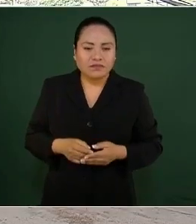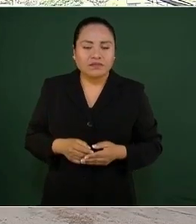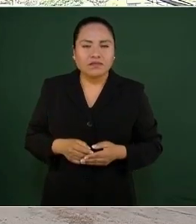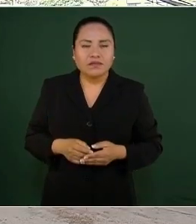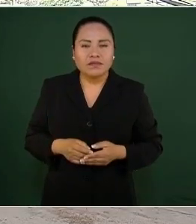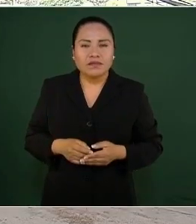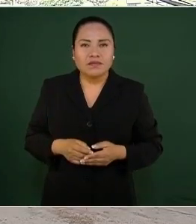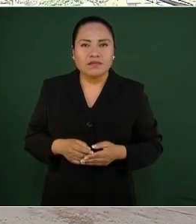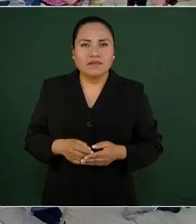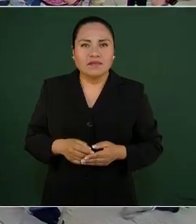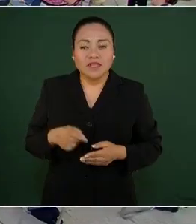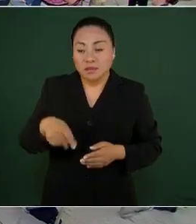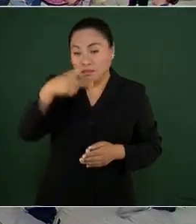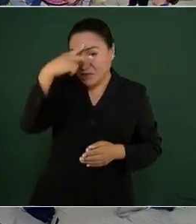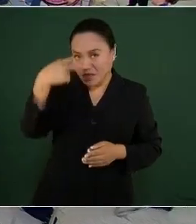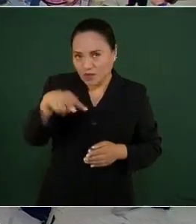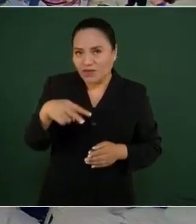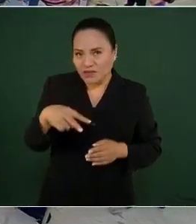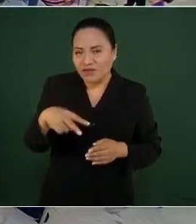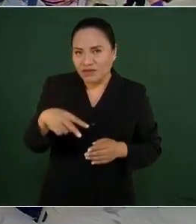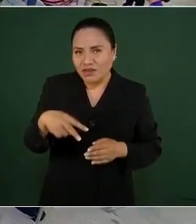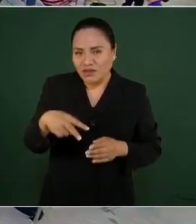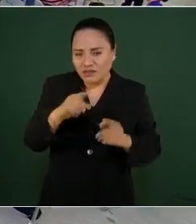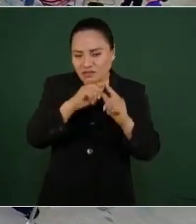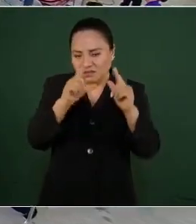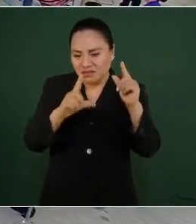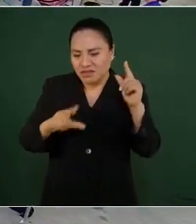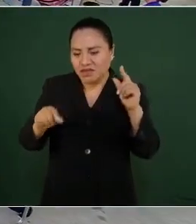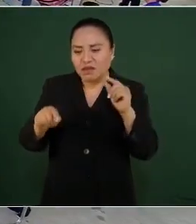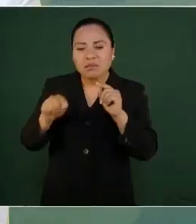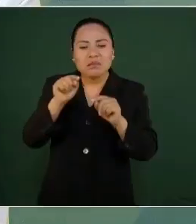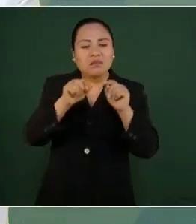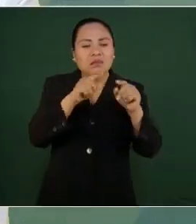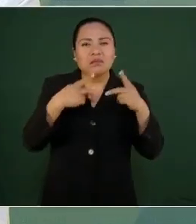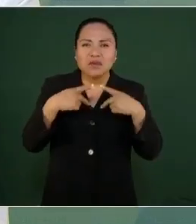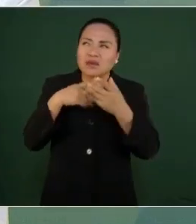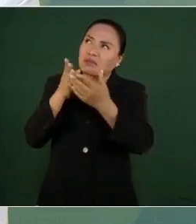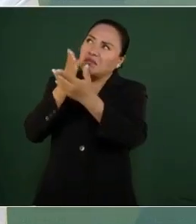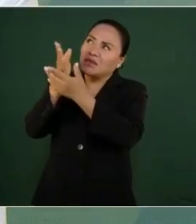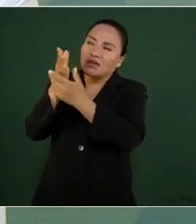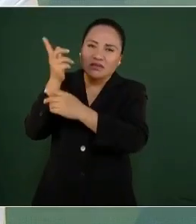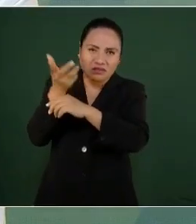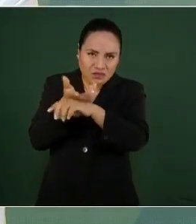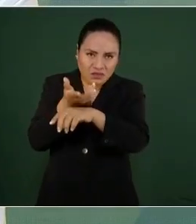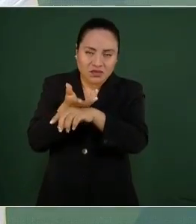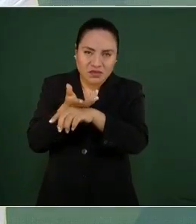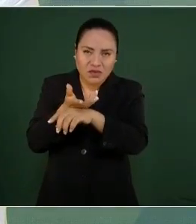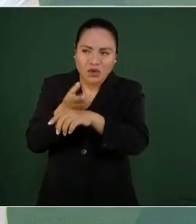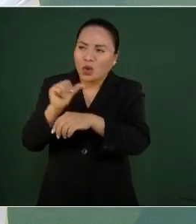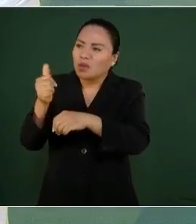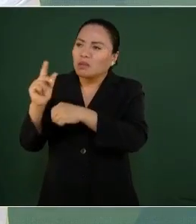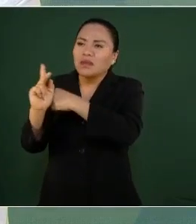Y no solo México, sino también de otros países, hermanos.